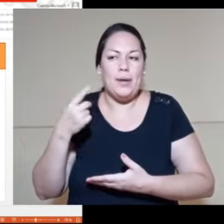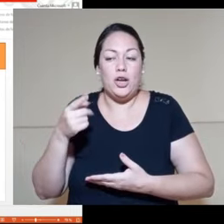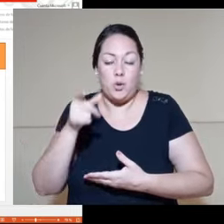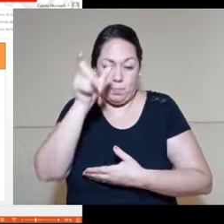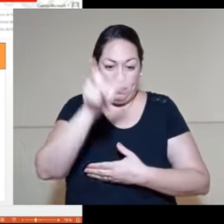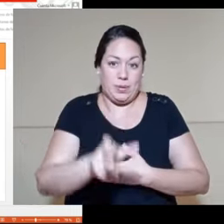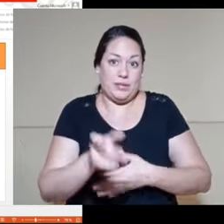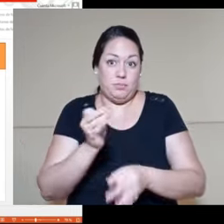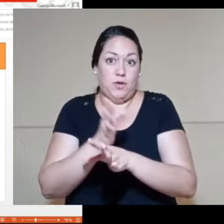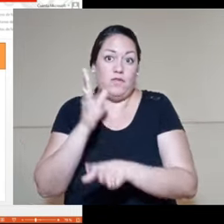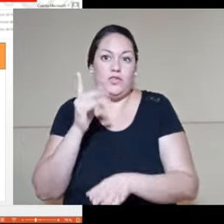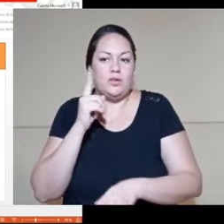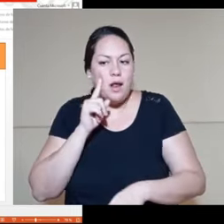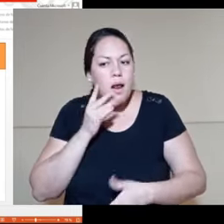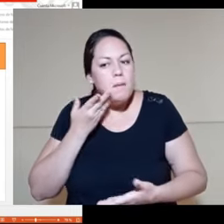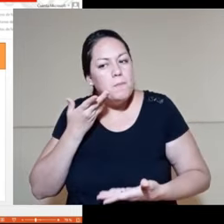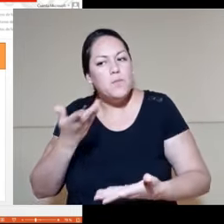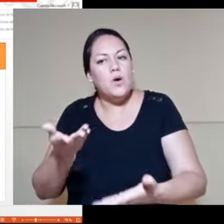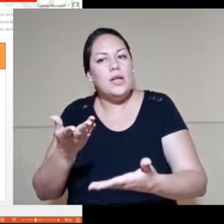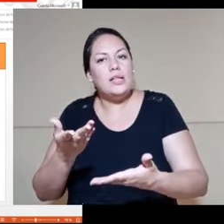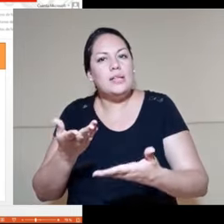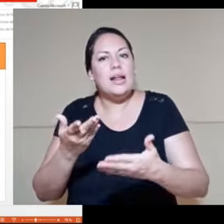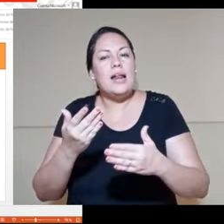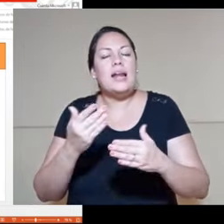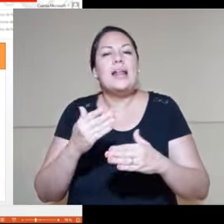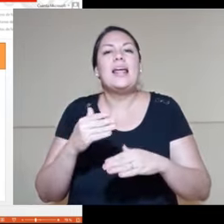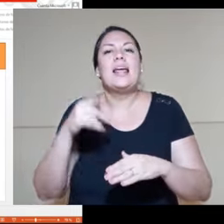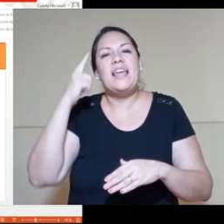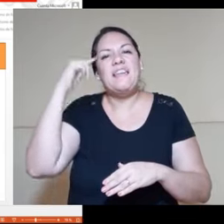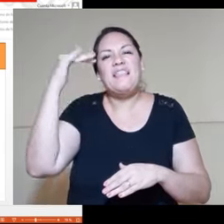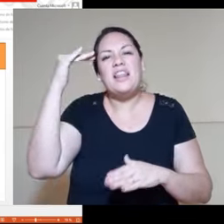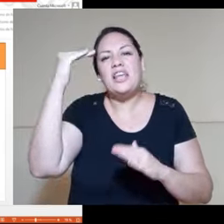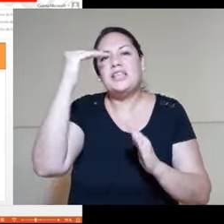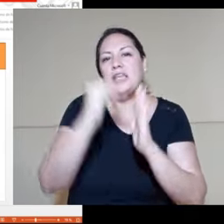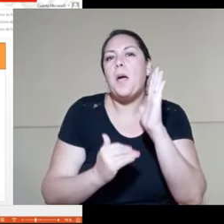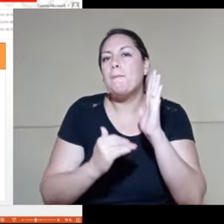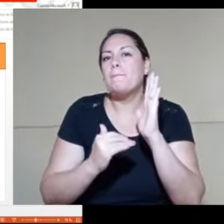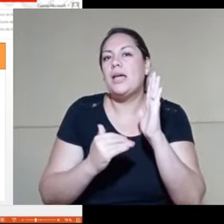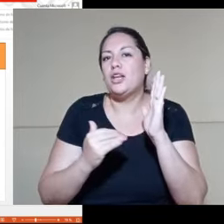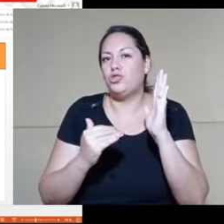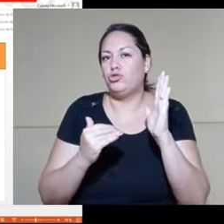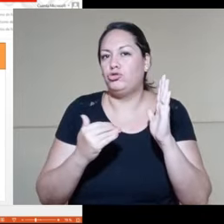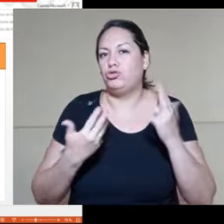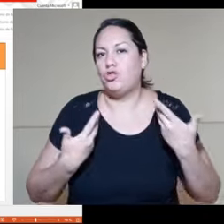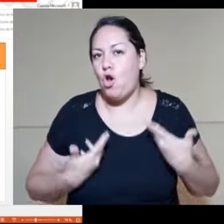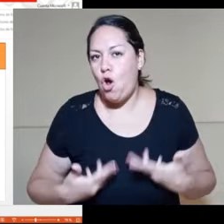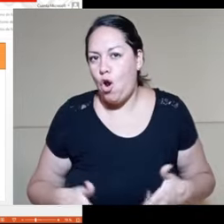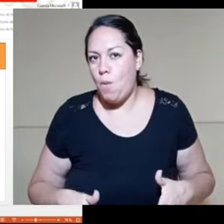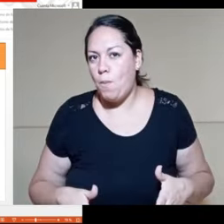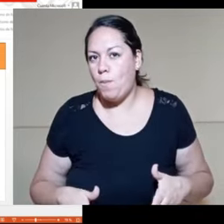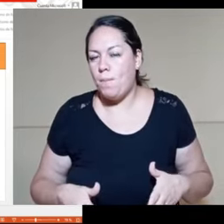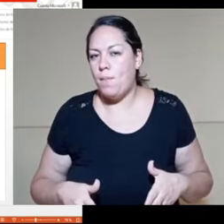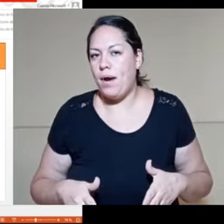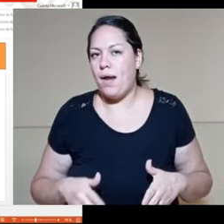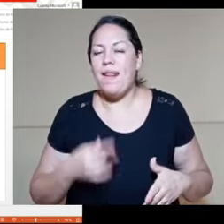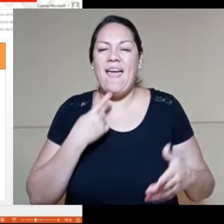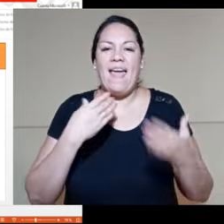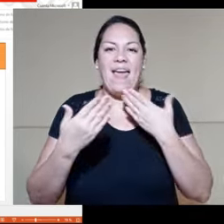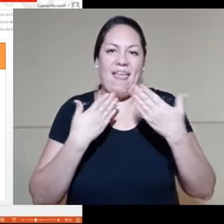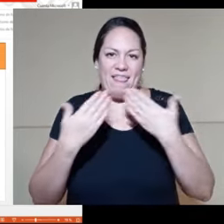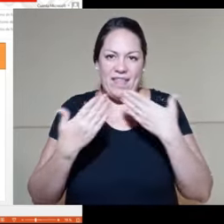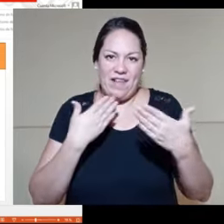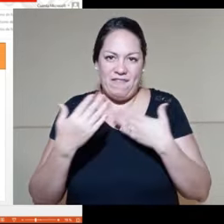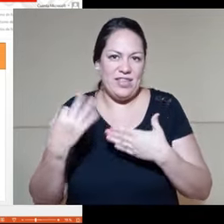antes, pero si clínicamente o las psicopedagogas toman un test de inteligencia y es una inteligencia inferior al normal, bueno, ahí ya tendrán que tener